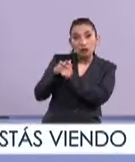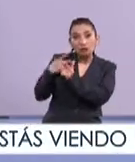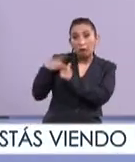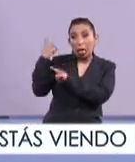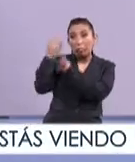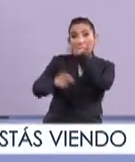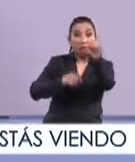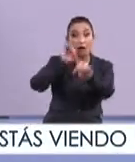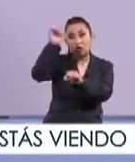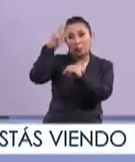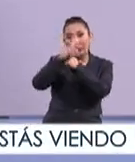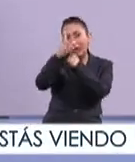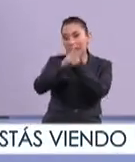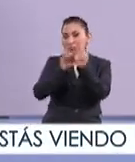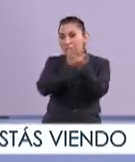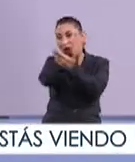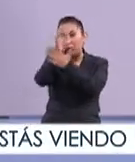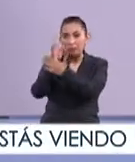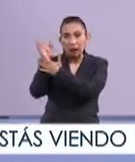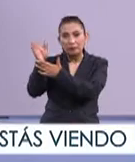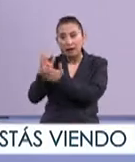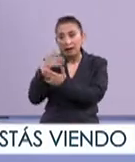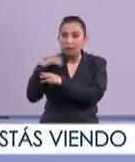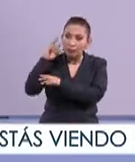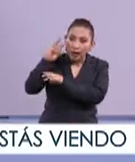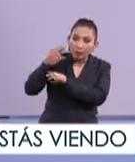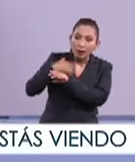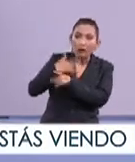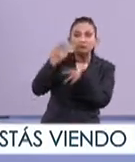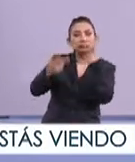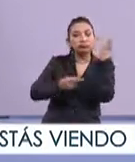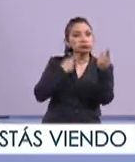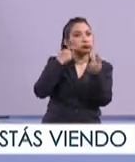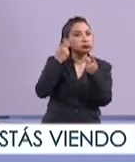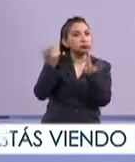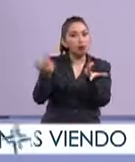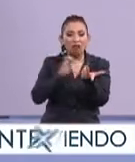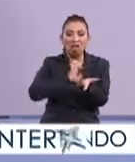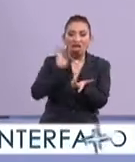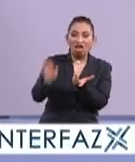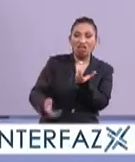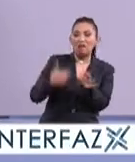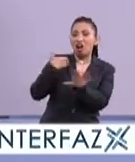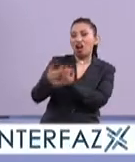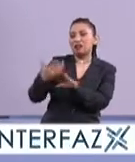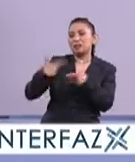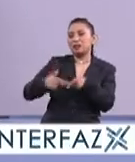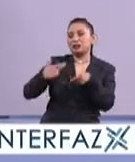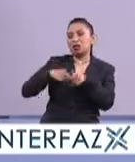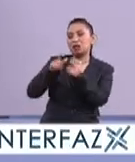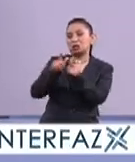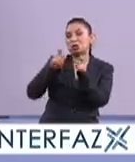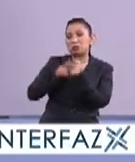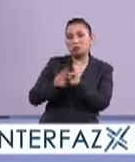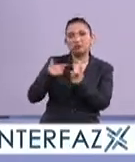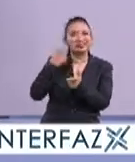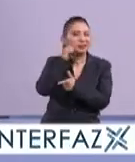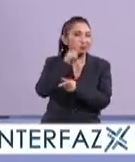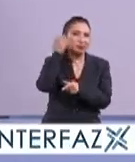importantes, que es pues que se han agudizado los discursos xenófobos y en contra de este tipo de